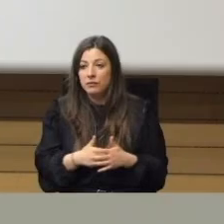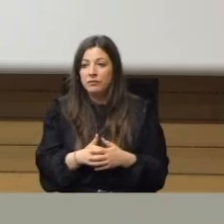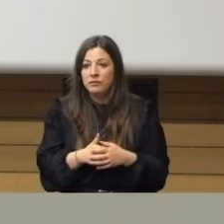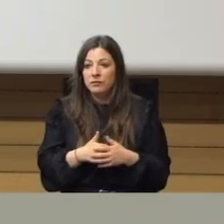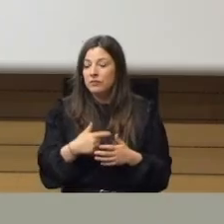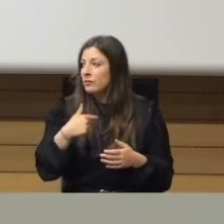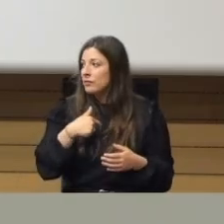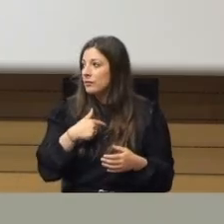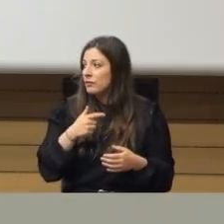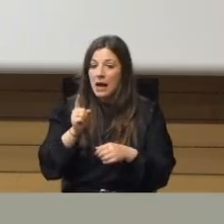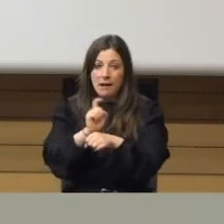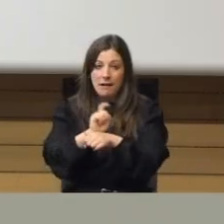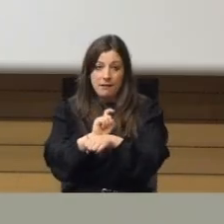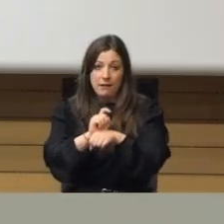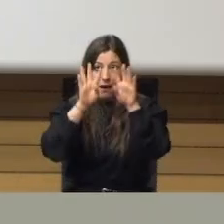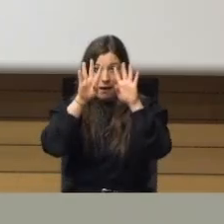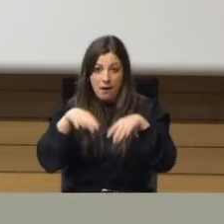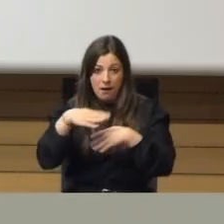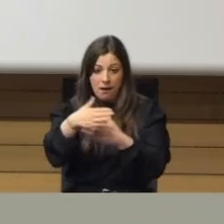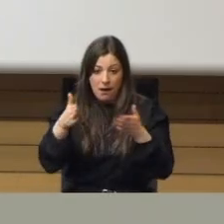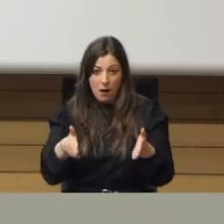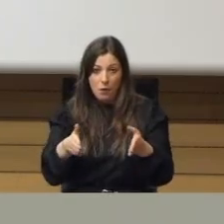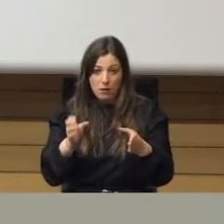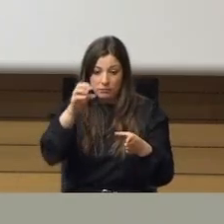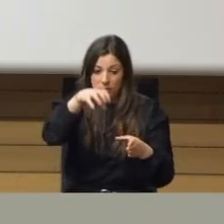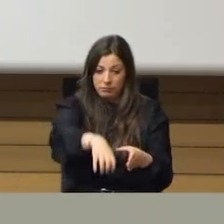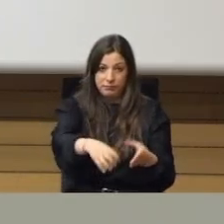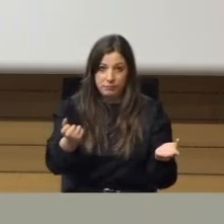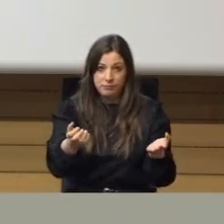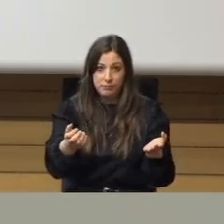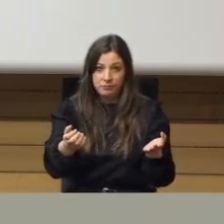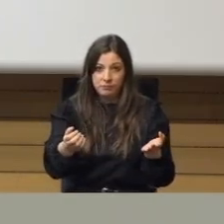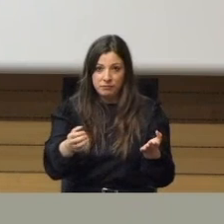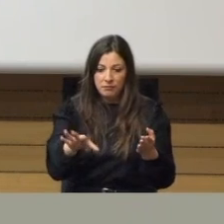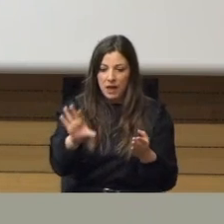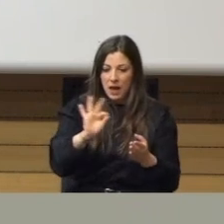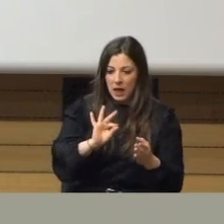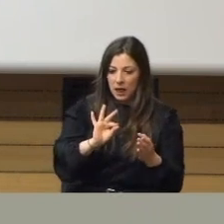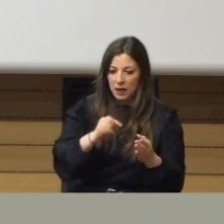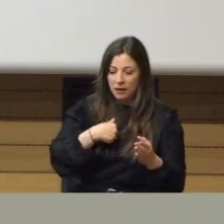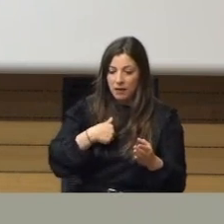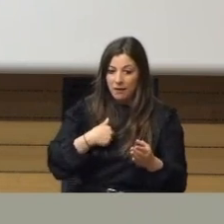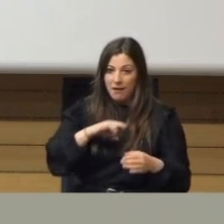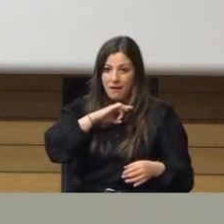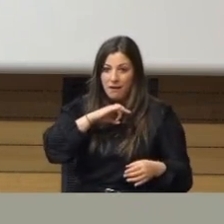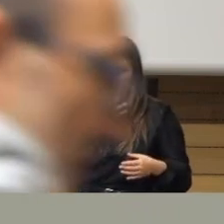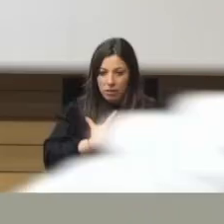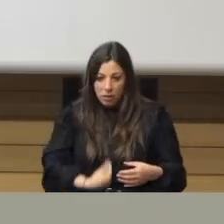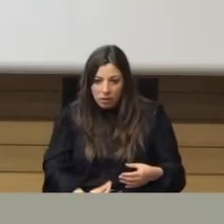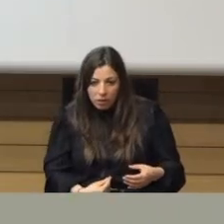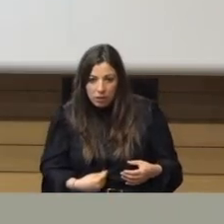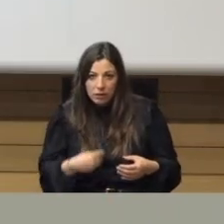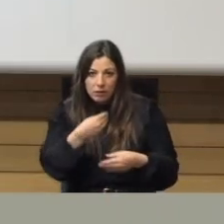una rata en una jaula sin nada y me da a elegir entre estar depresiva, porque no puedo relacionarme, no puedo hacer nada,